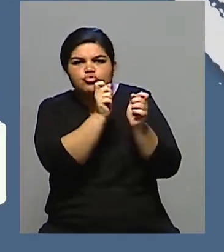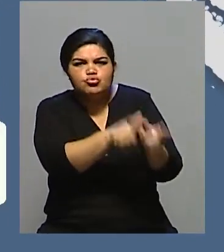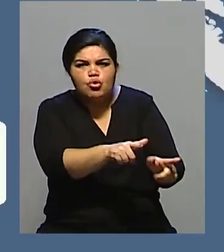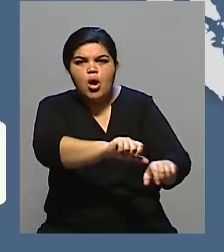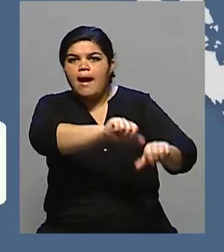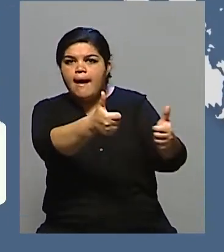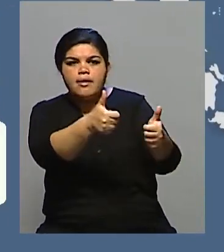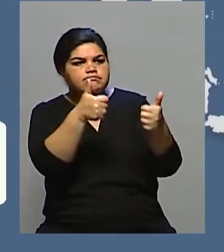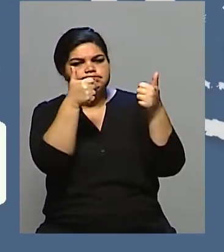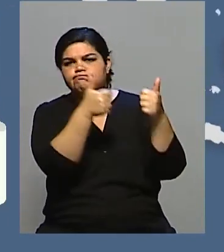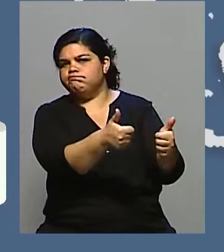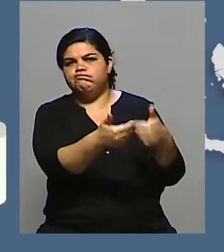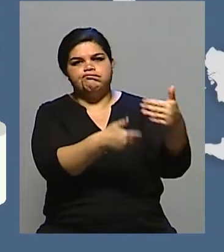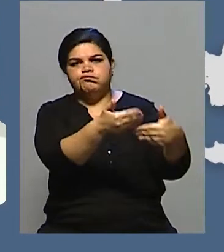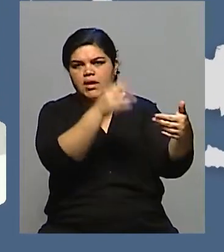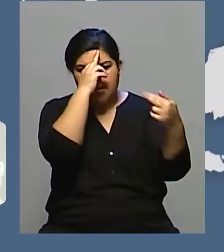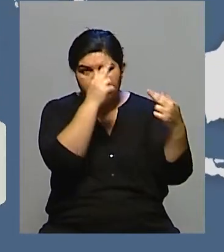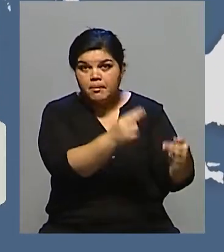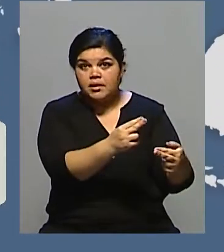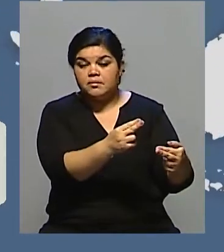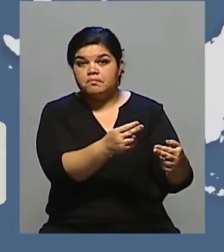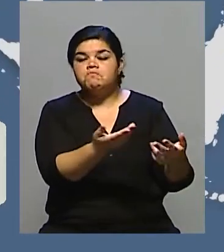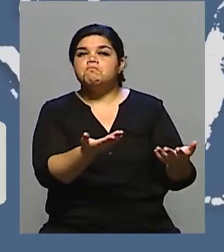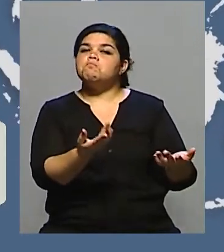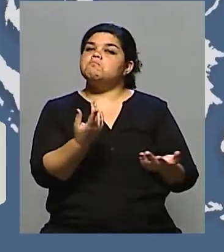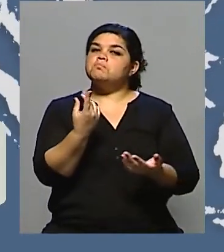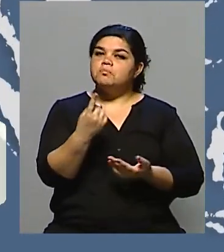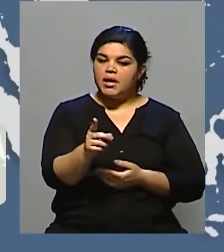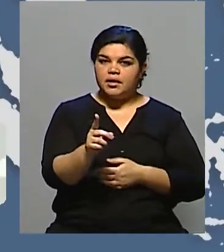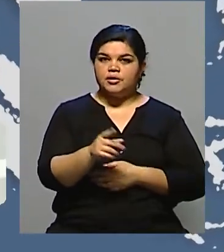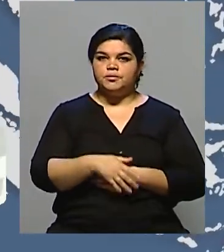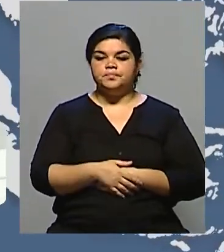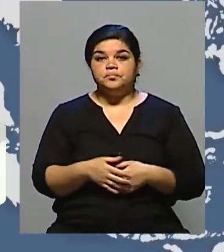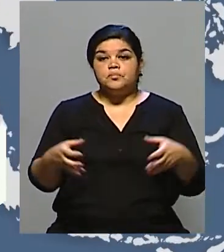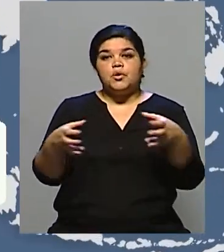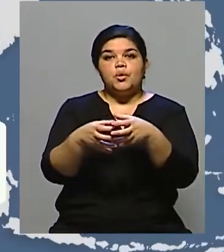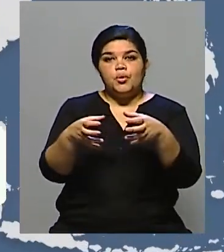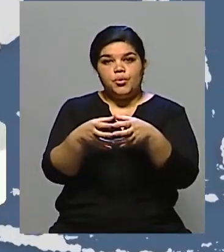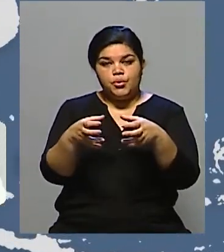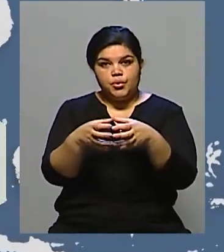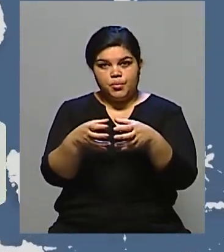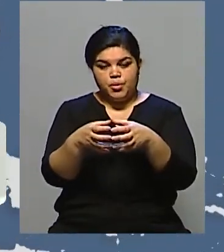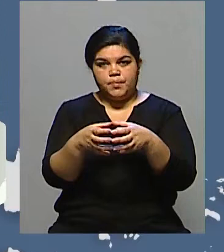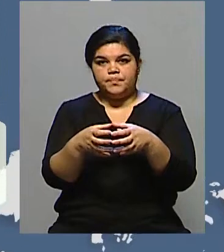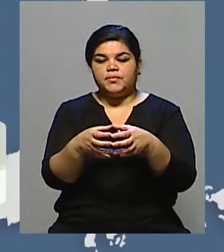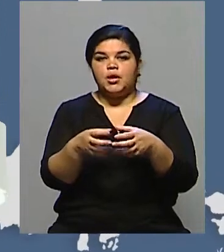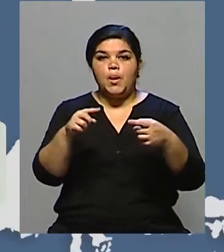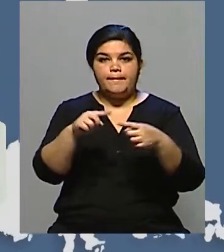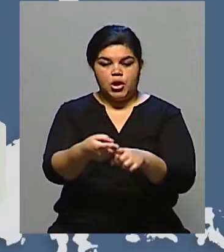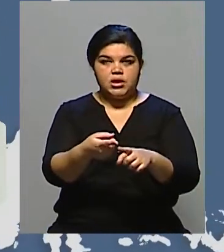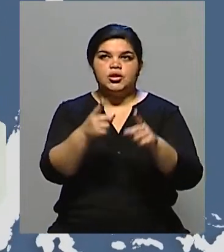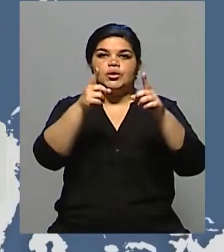ahora van a ser mantenidos. Obviamente no se puede pretender que un partido y un